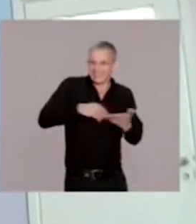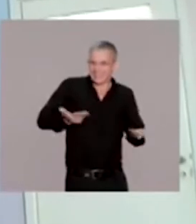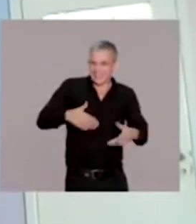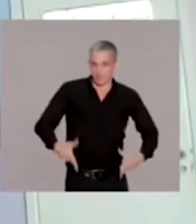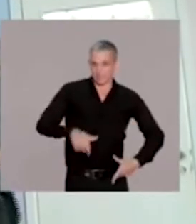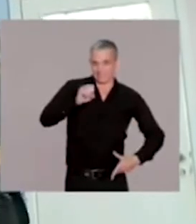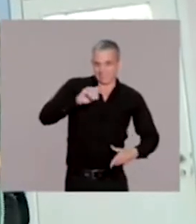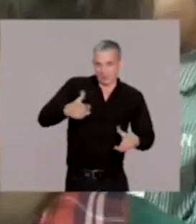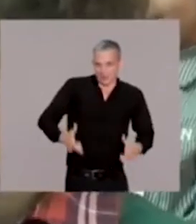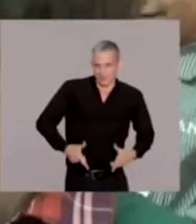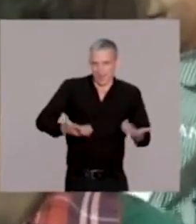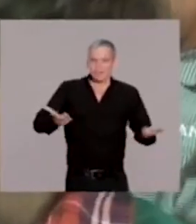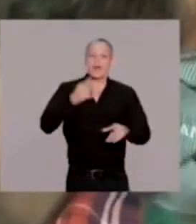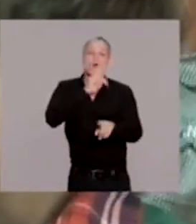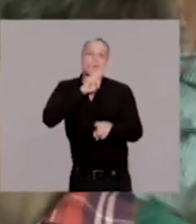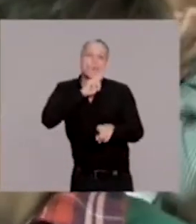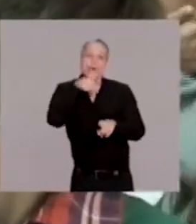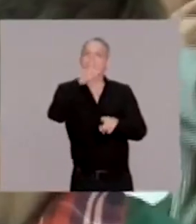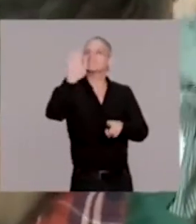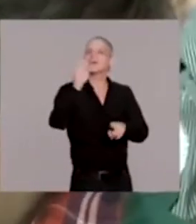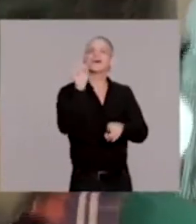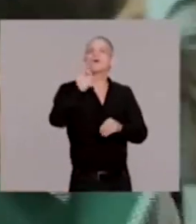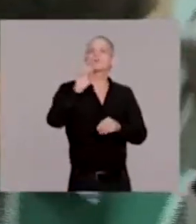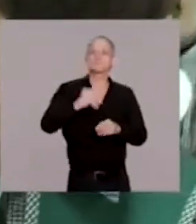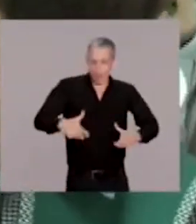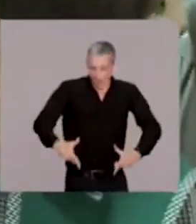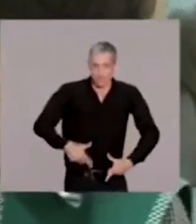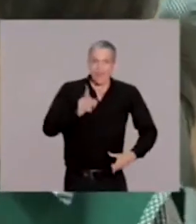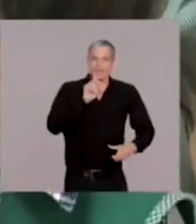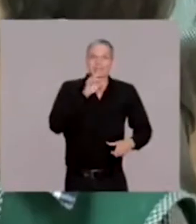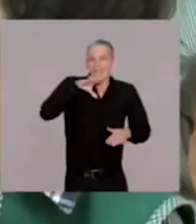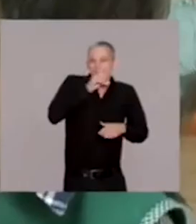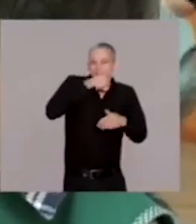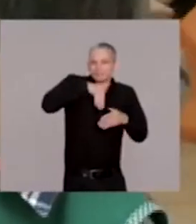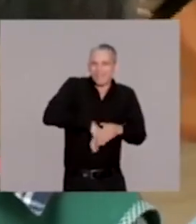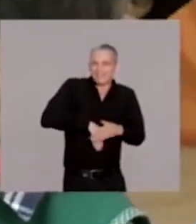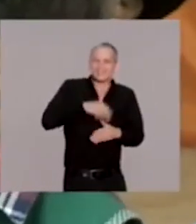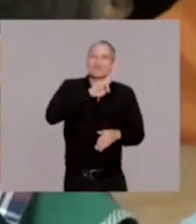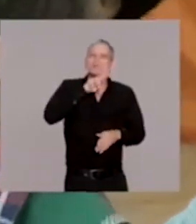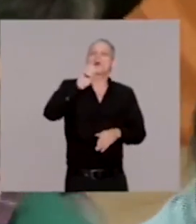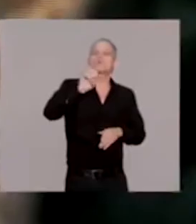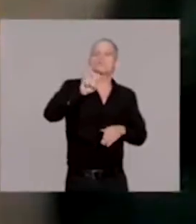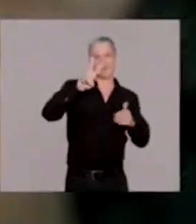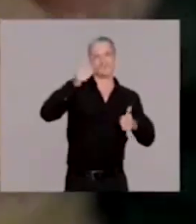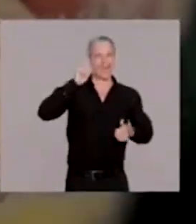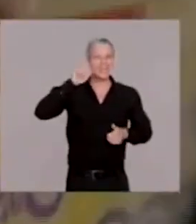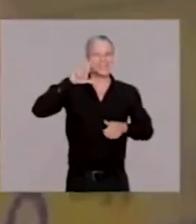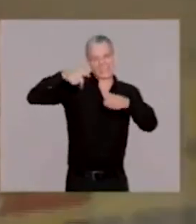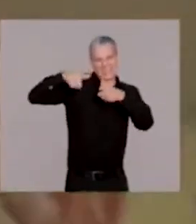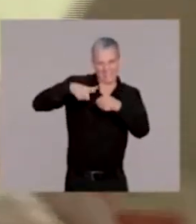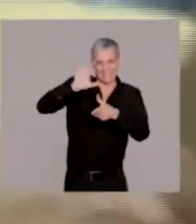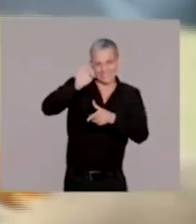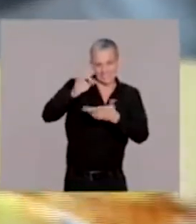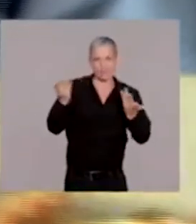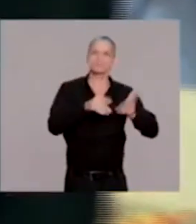bien, Rocío. ¿Alguna chica de ustedes sabe cómo se llama la parte íntima? Sí. ¿Cómo? ¿Cómo se llama? Lo que nos vino a aportar